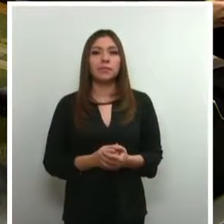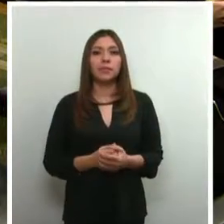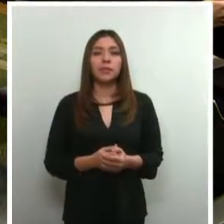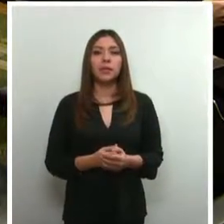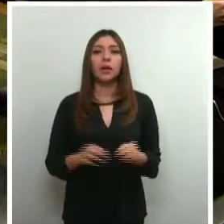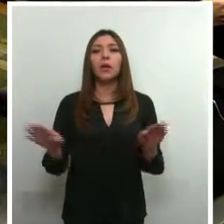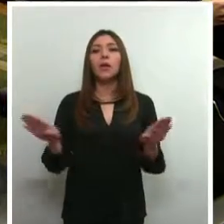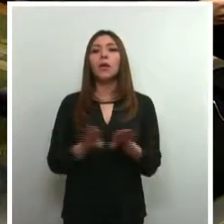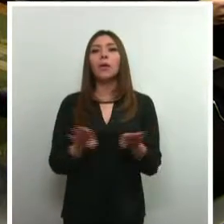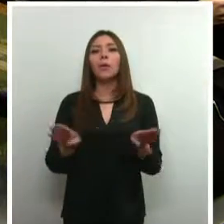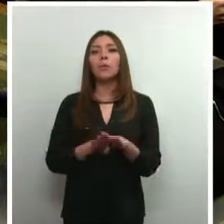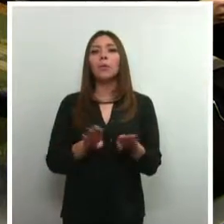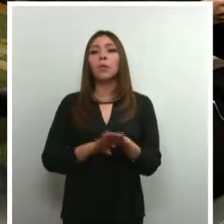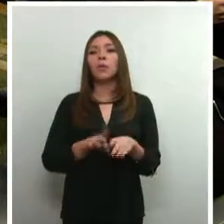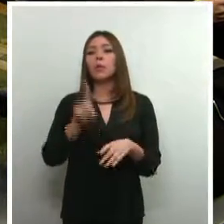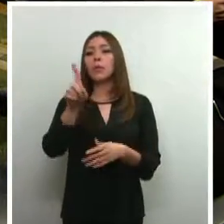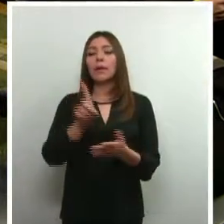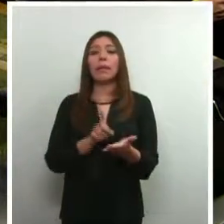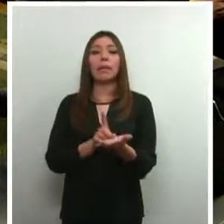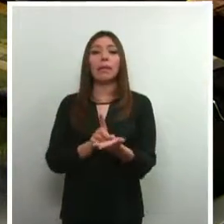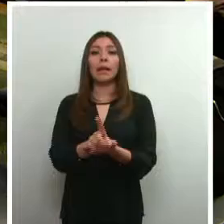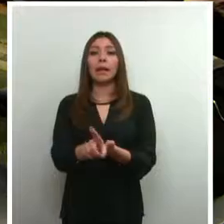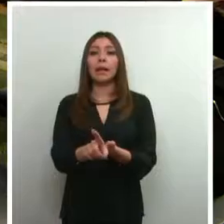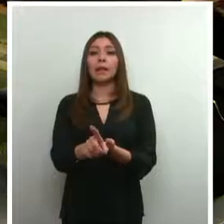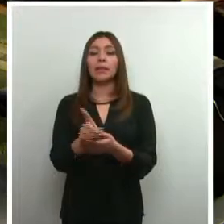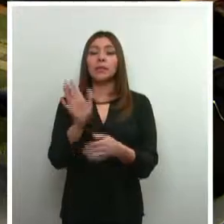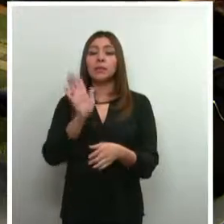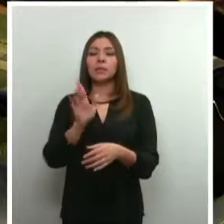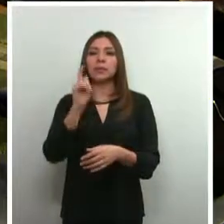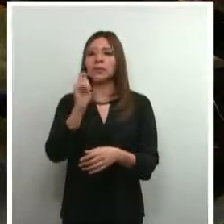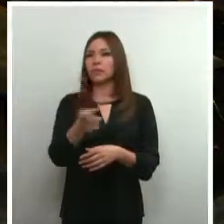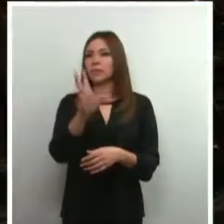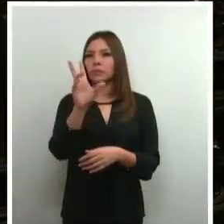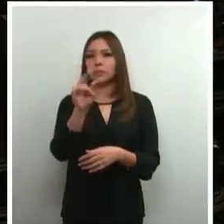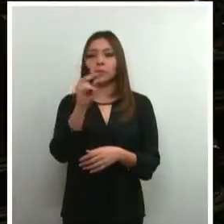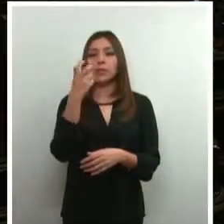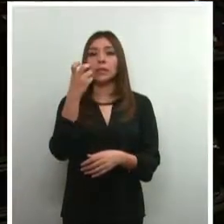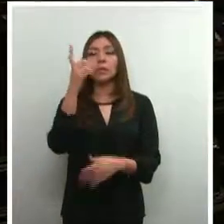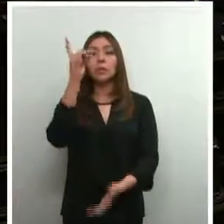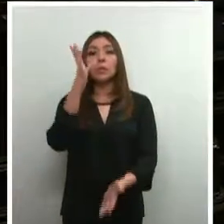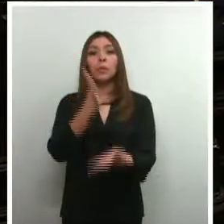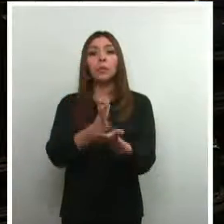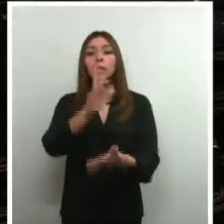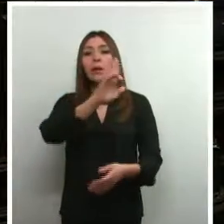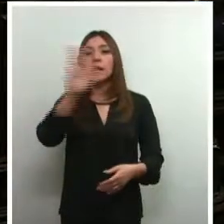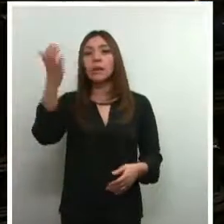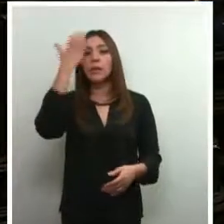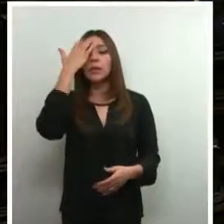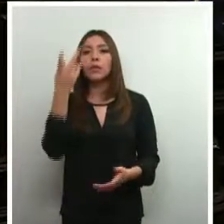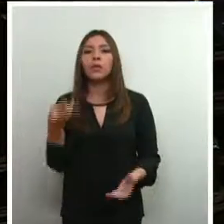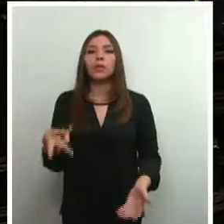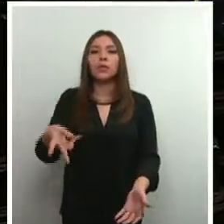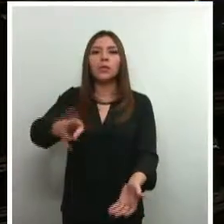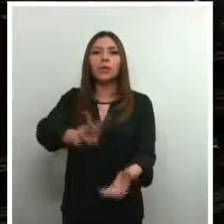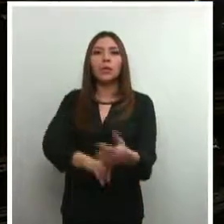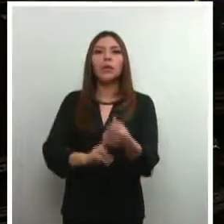un principio y un derecho, es el único que convencionalmente está reconocido en esa doble acepción, como principio y